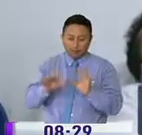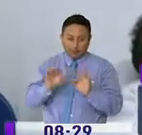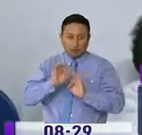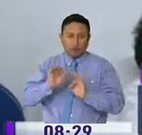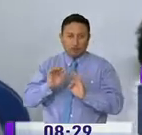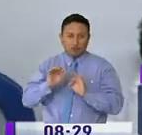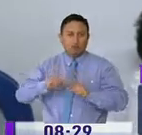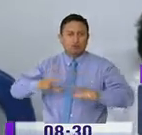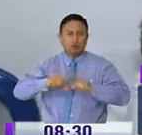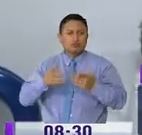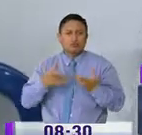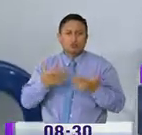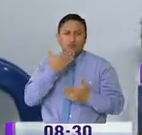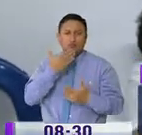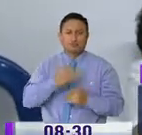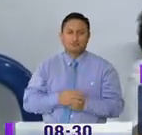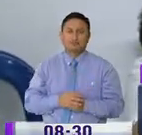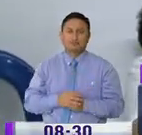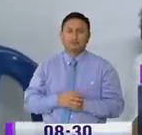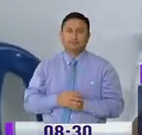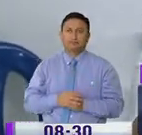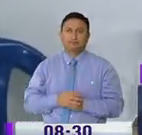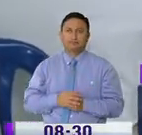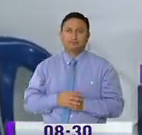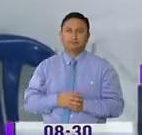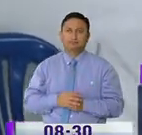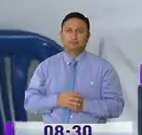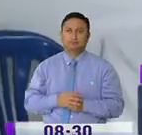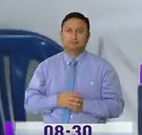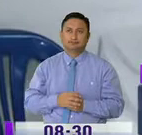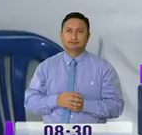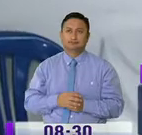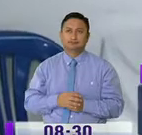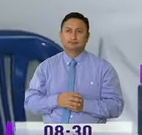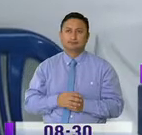pueden poner estas agujas? Bueno, normalmente,